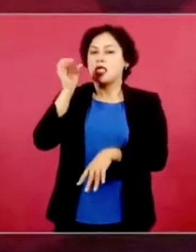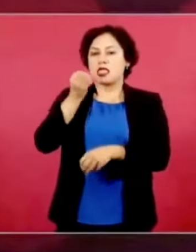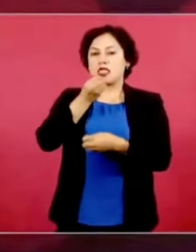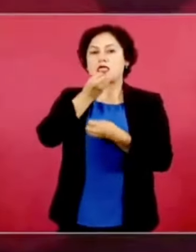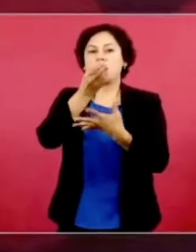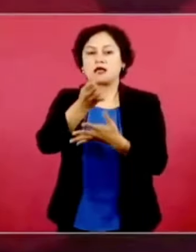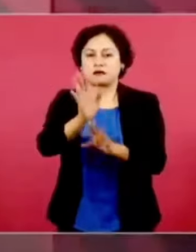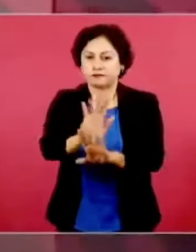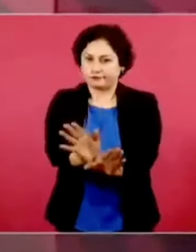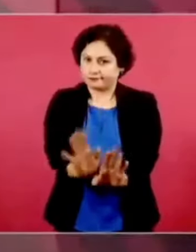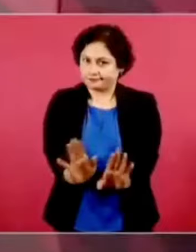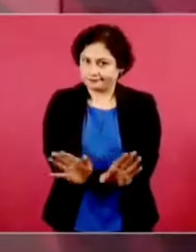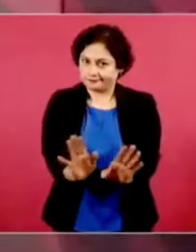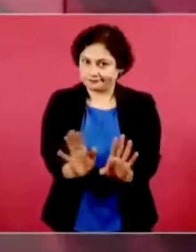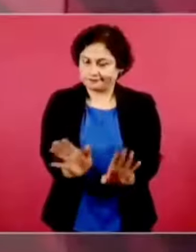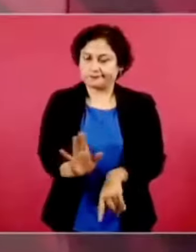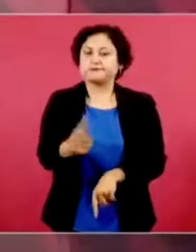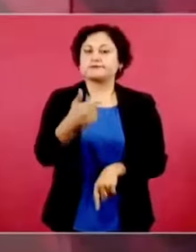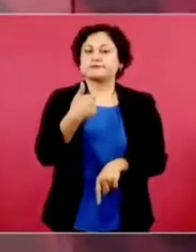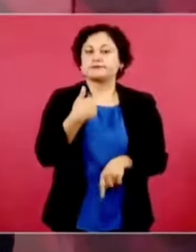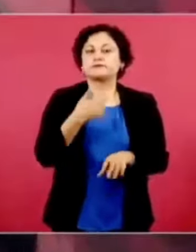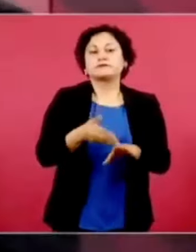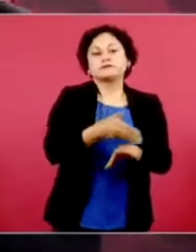y ser también